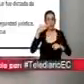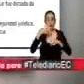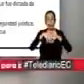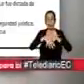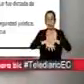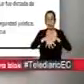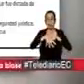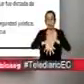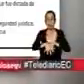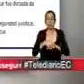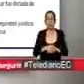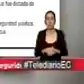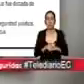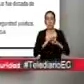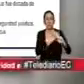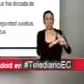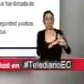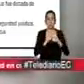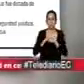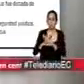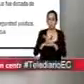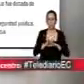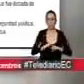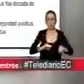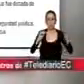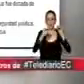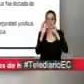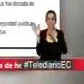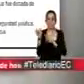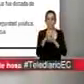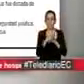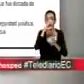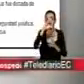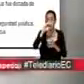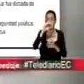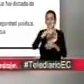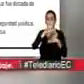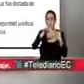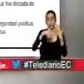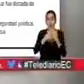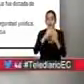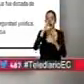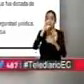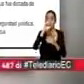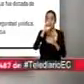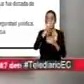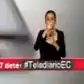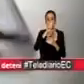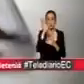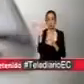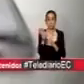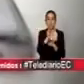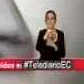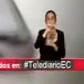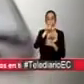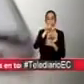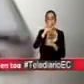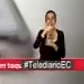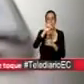protesta indígena. Fueron rechazados 2 recursos de apelación de César P., Gonzalo B., Carlos Che, Humberto Che, Reinaldo